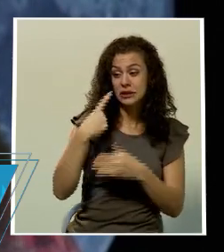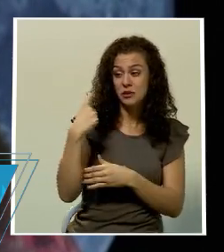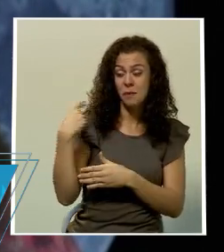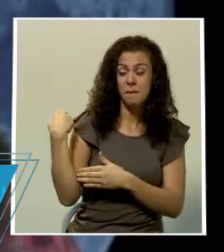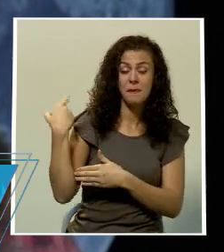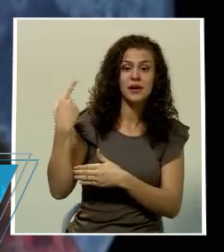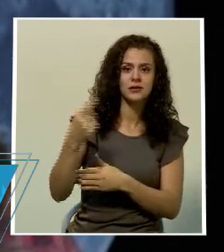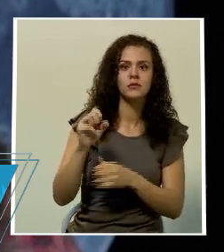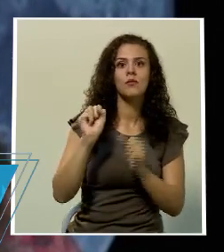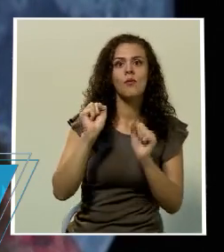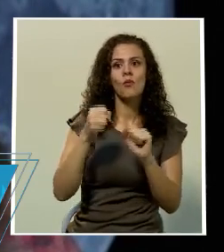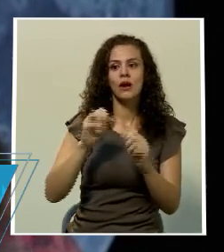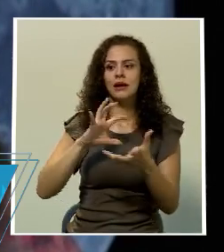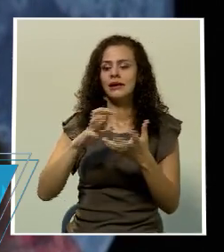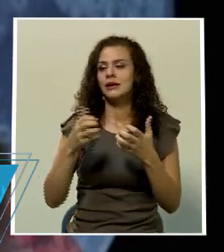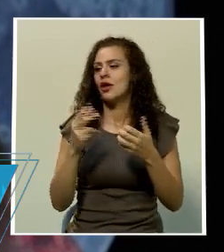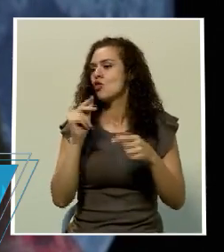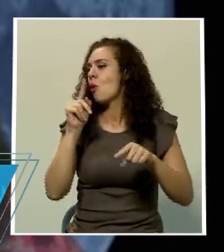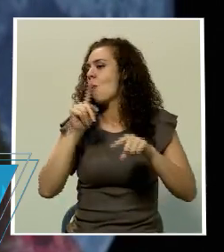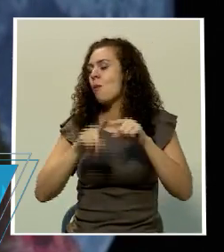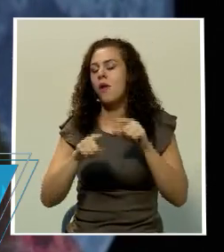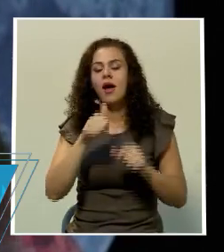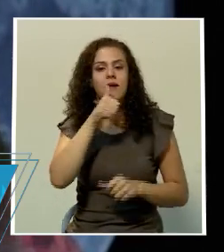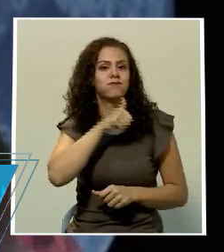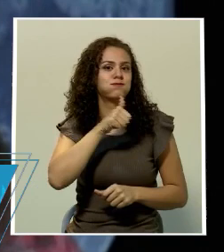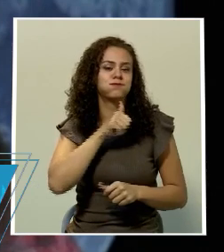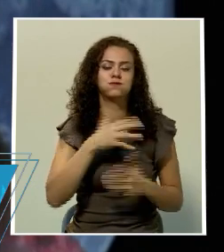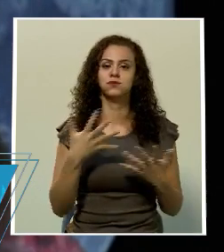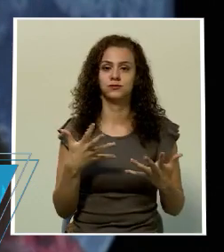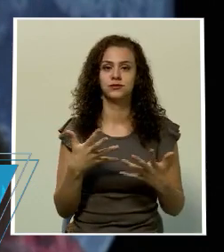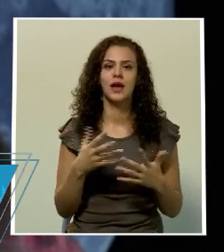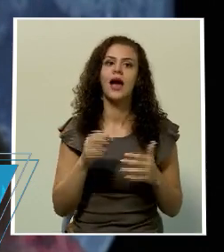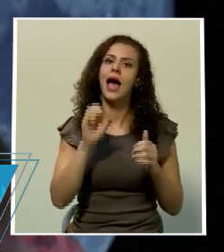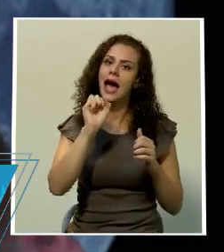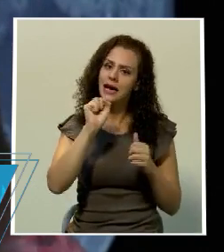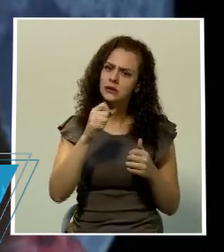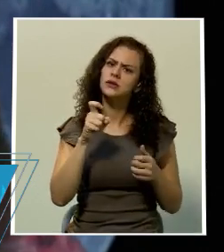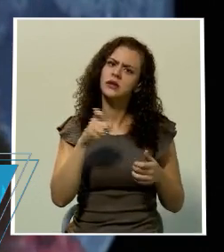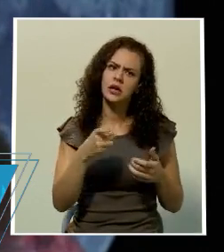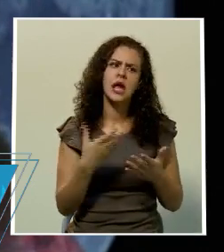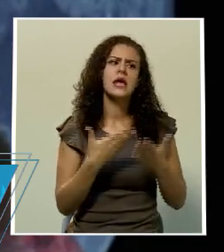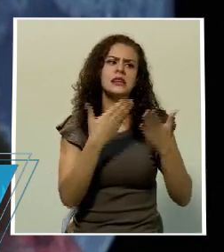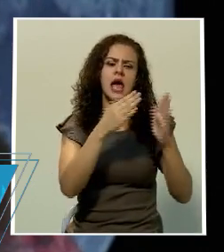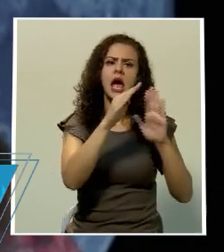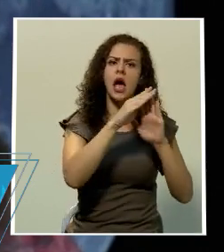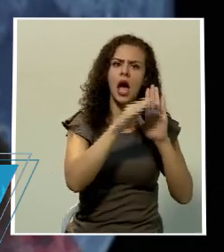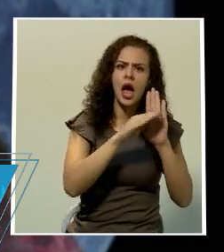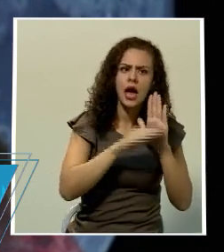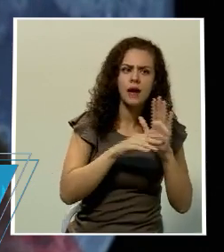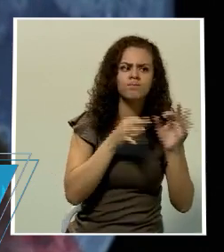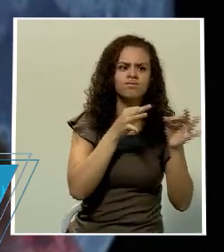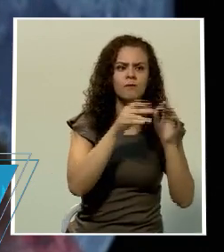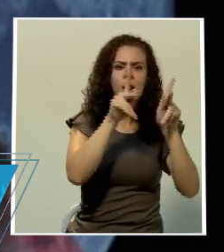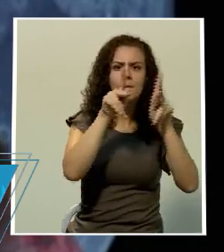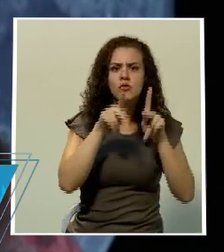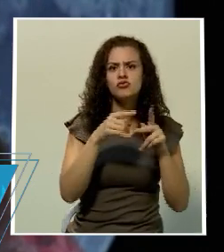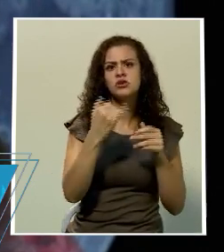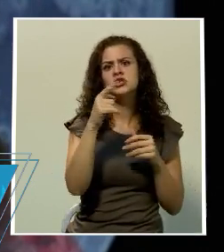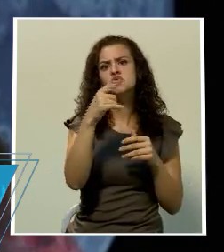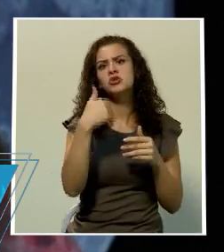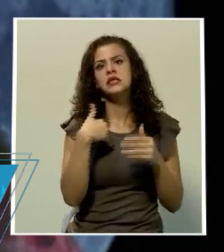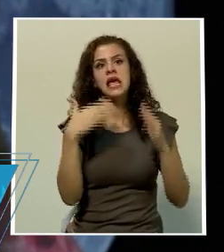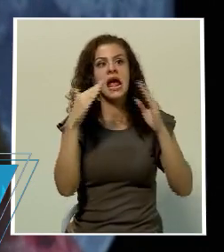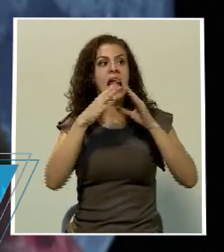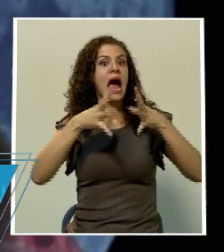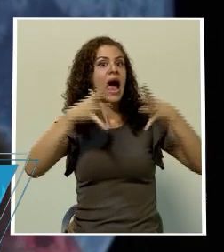meses puede volverse insoportable e intolerable. Así es que hay que dar también indicaciones a las personas. Si usted tiene